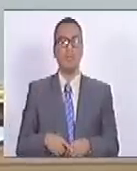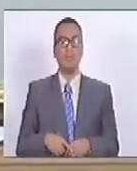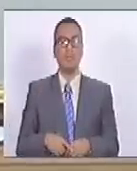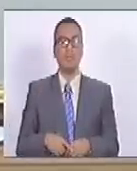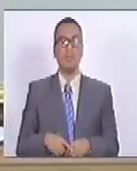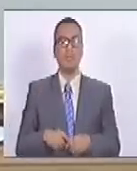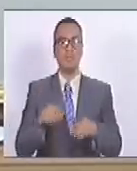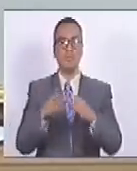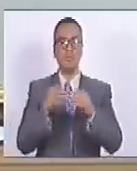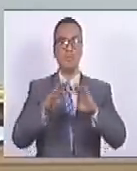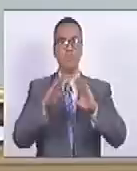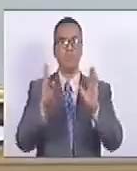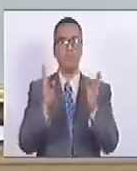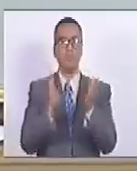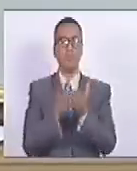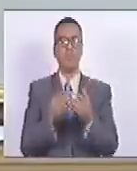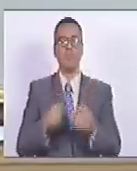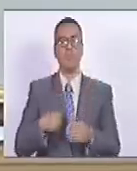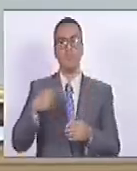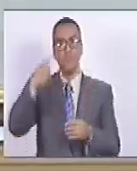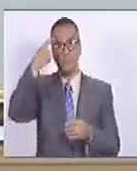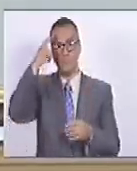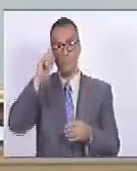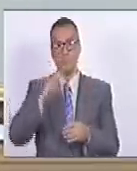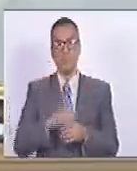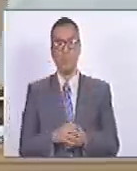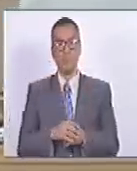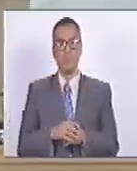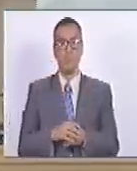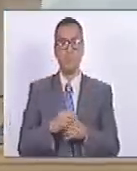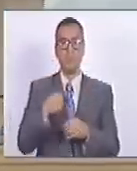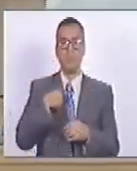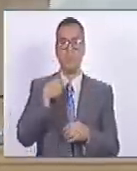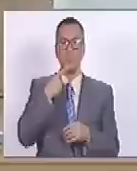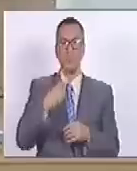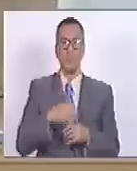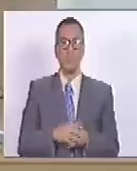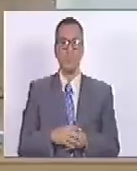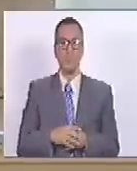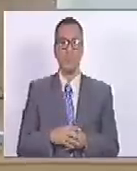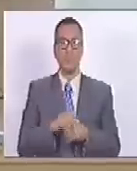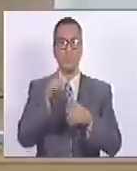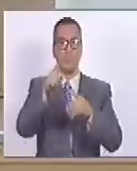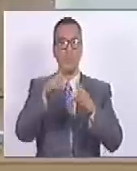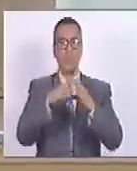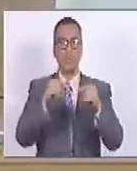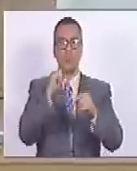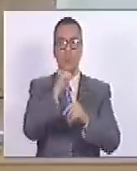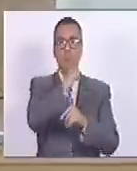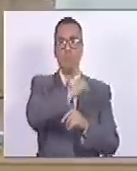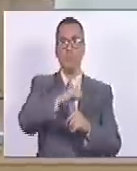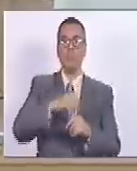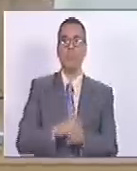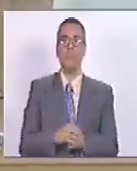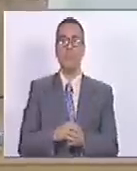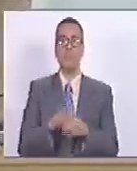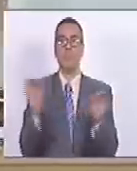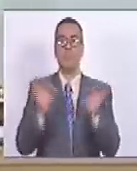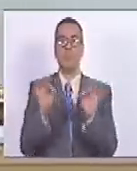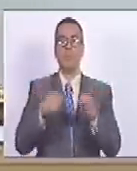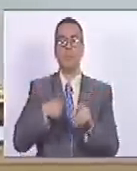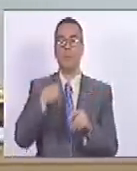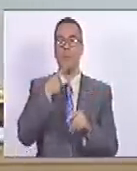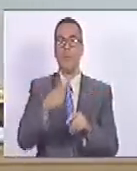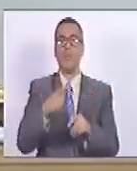El mundo entero, con razón, se escandalizó por ese crimen. Y nadie dice